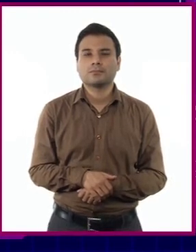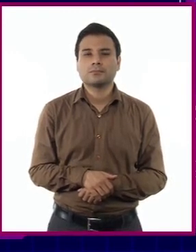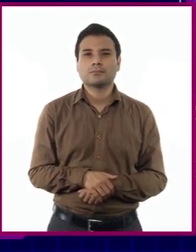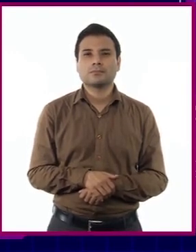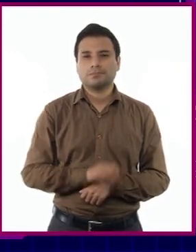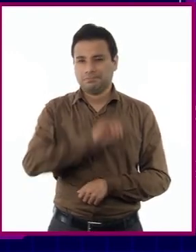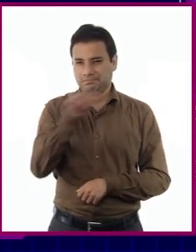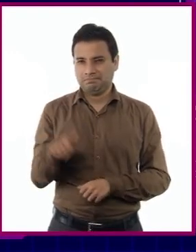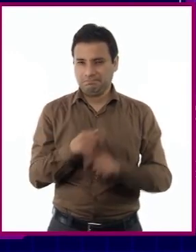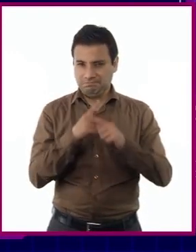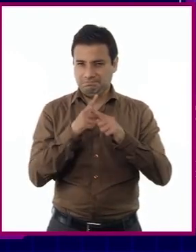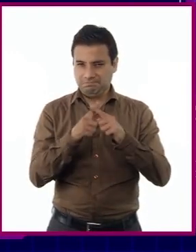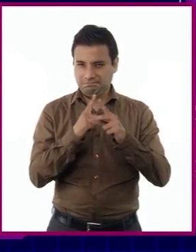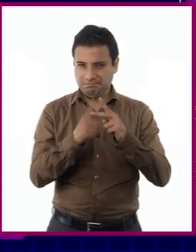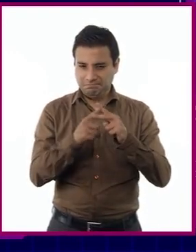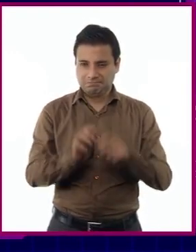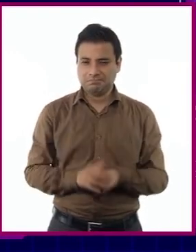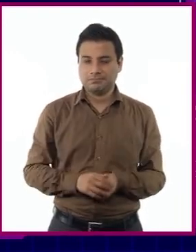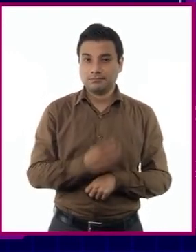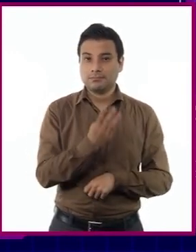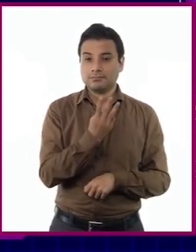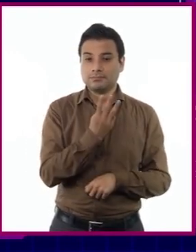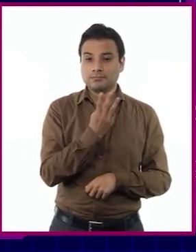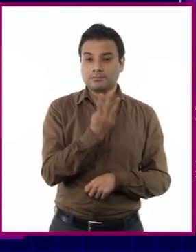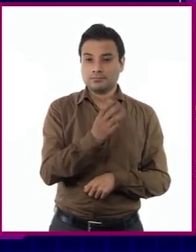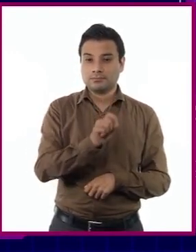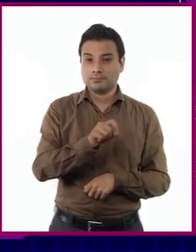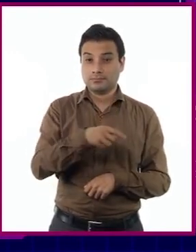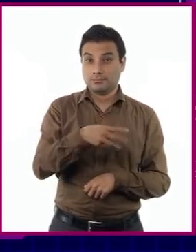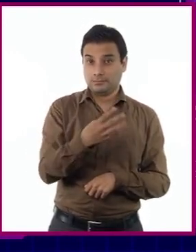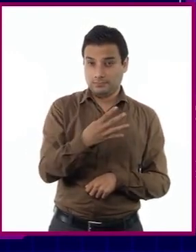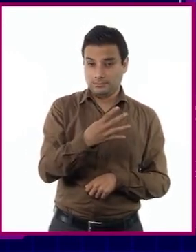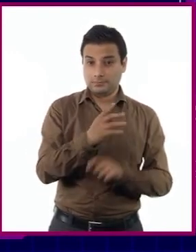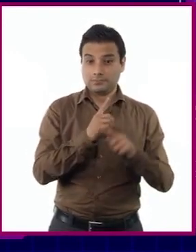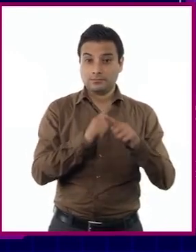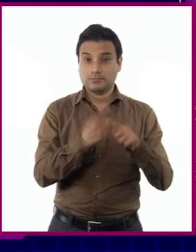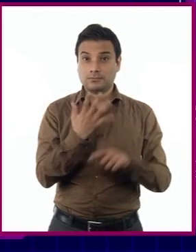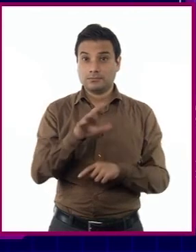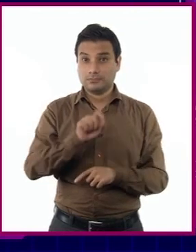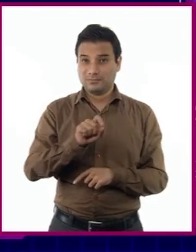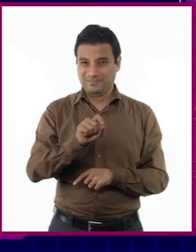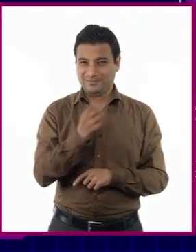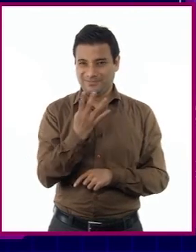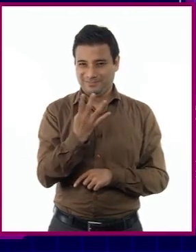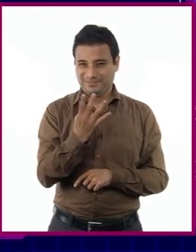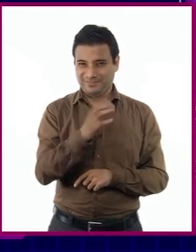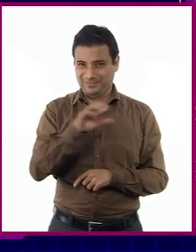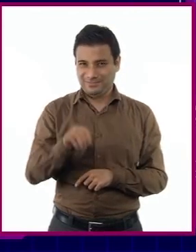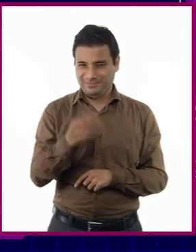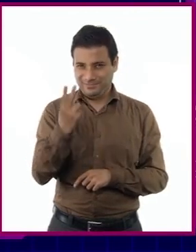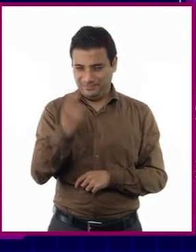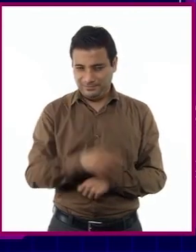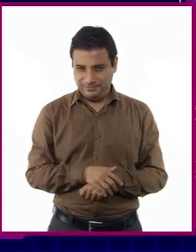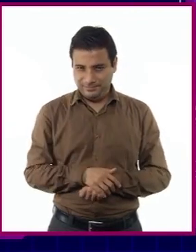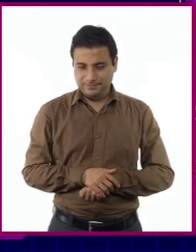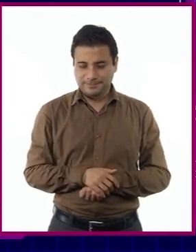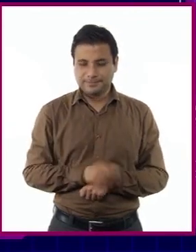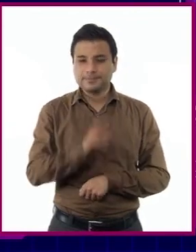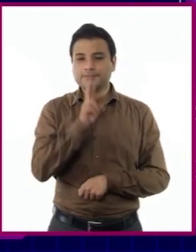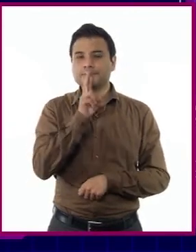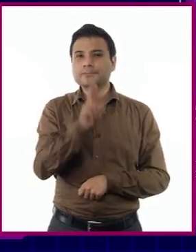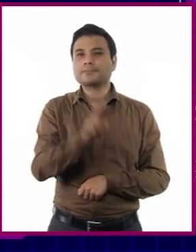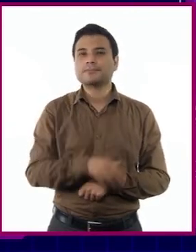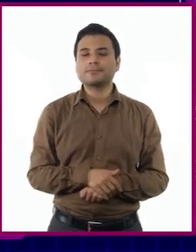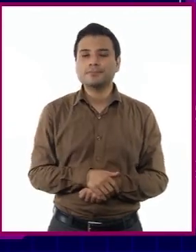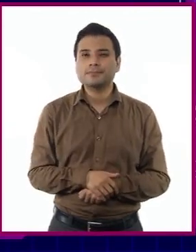multiplicar 3.14 por 10 puntos 24 centímetros cuadrados se